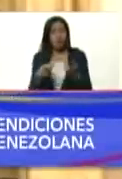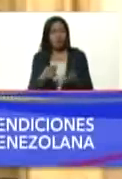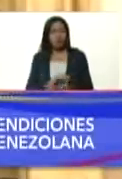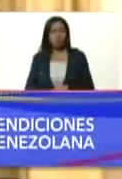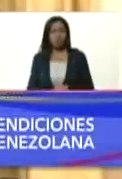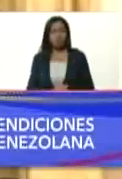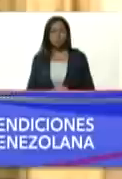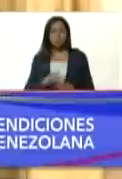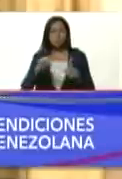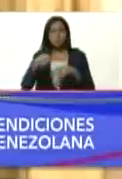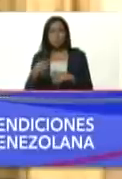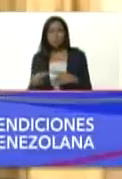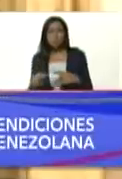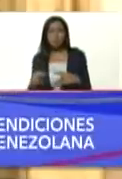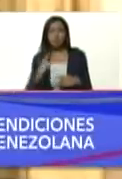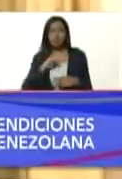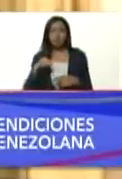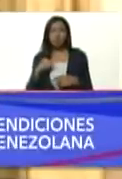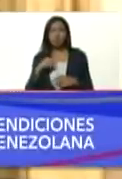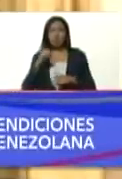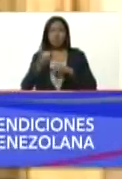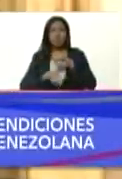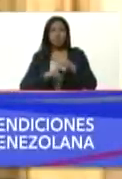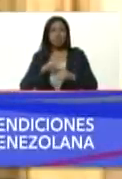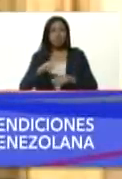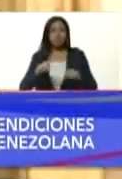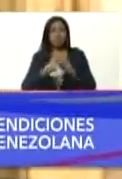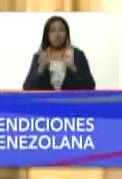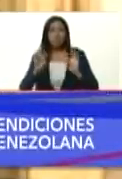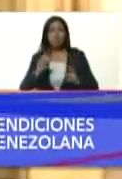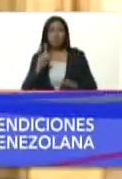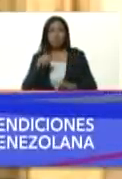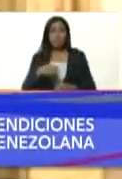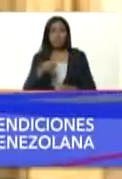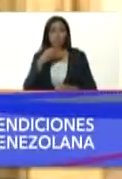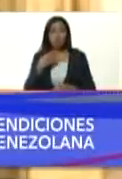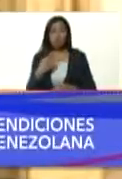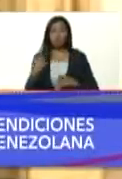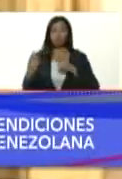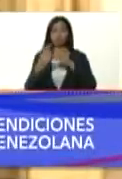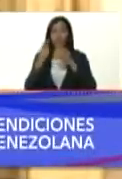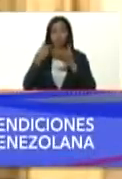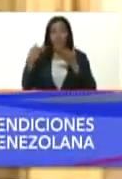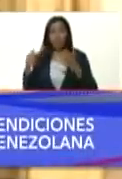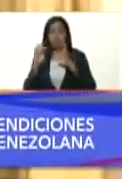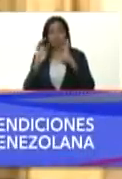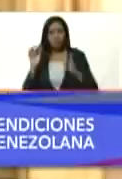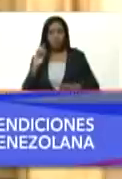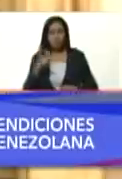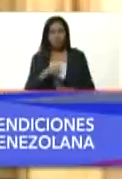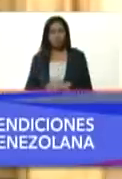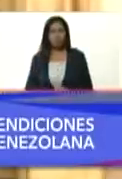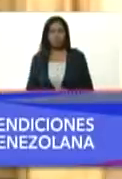Y luego, durante ese siglo, bueno, se enfrentaron diversas